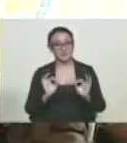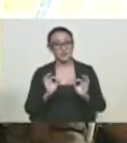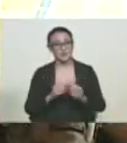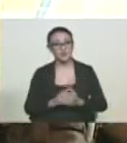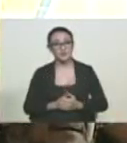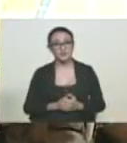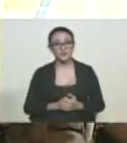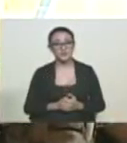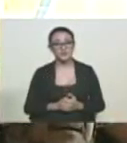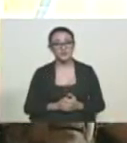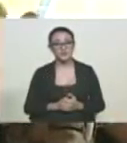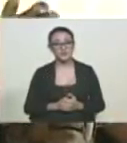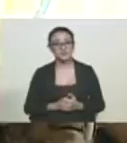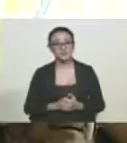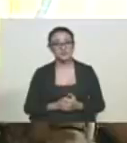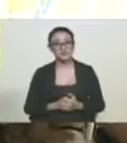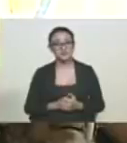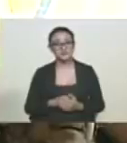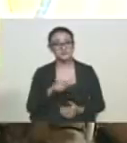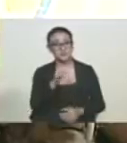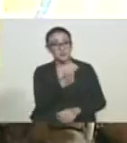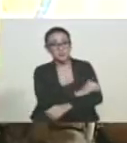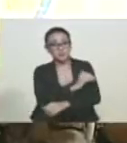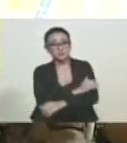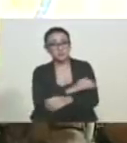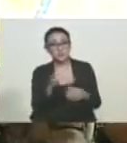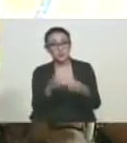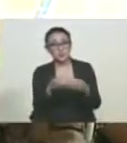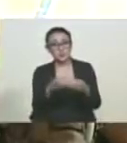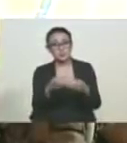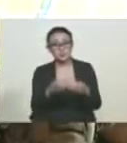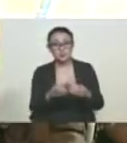estigmatizada como opositora.